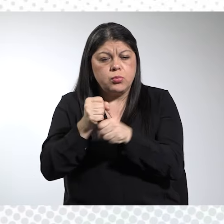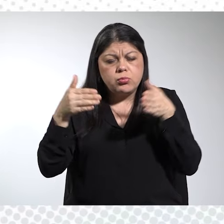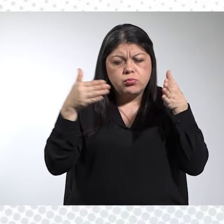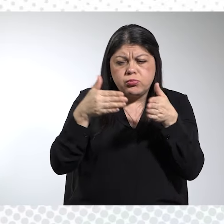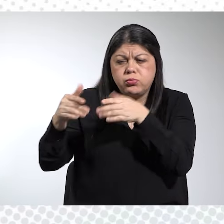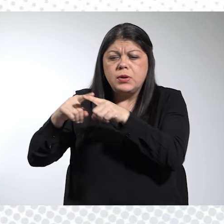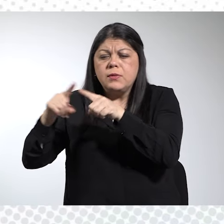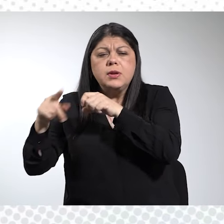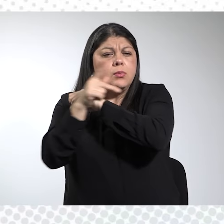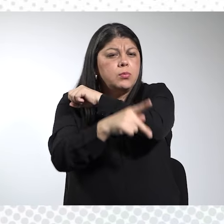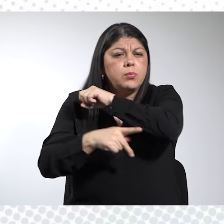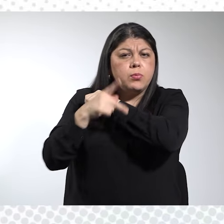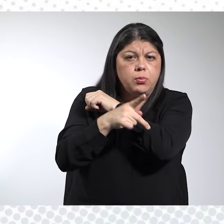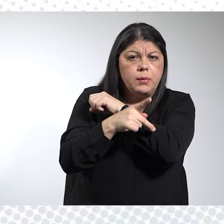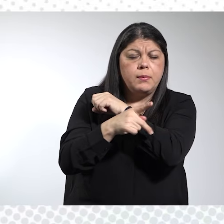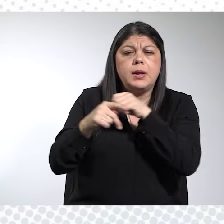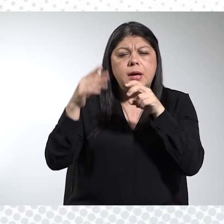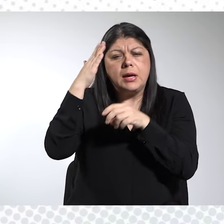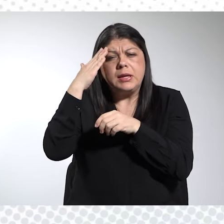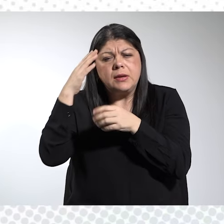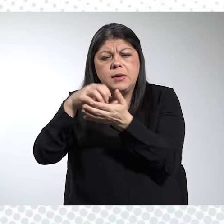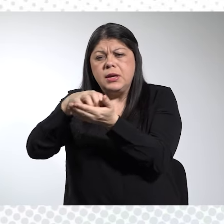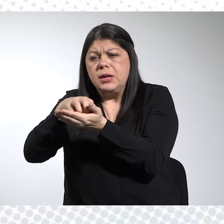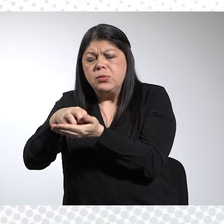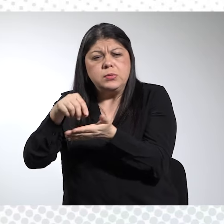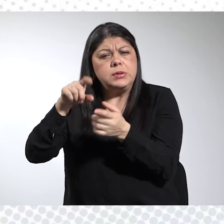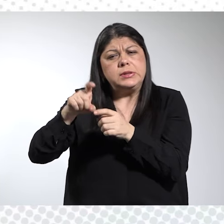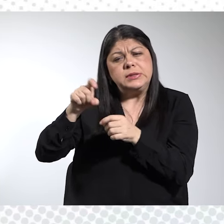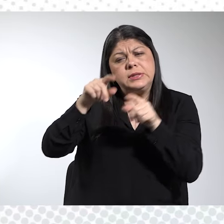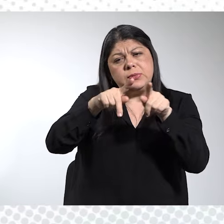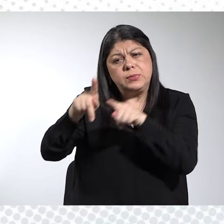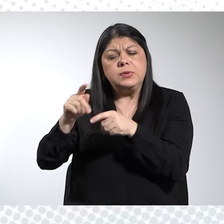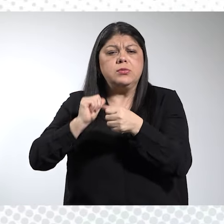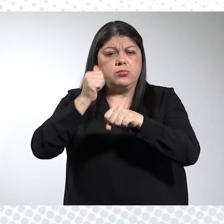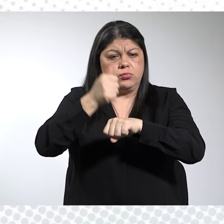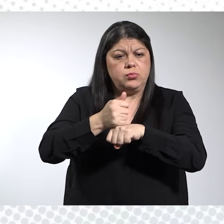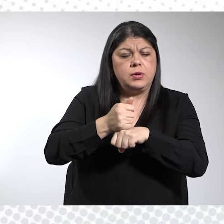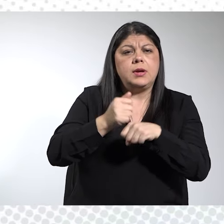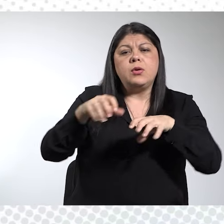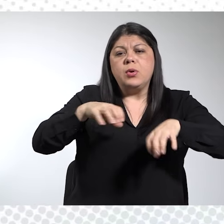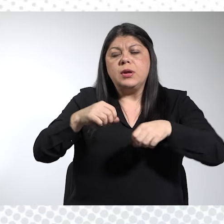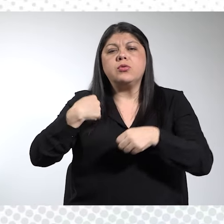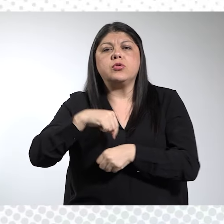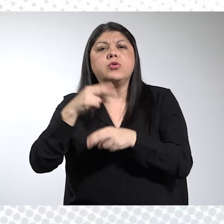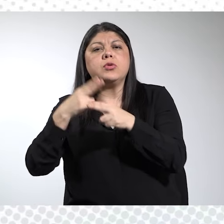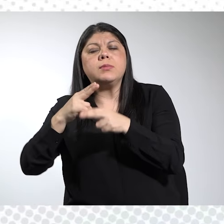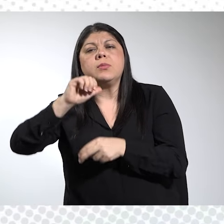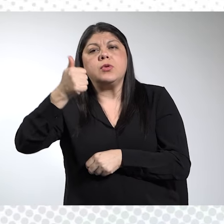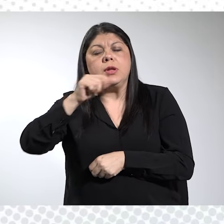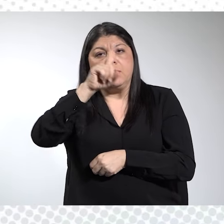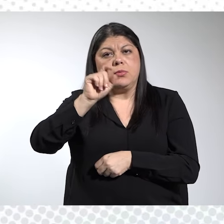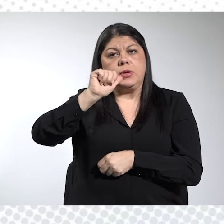grupos focales alrededor de todo el país para conocer aquello que inquieta a la ciudadanía. Y se estableció para ello una dinámica que hemos llamado